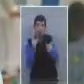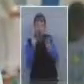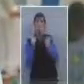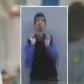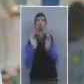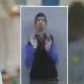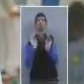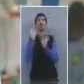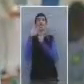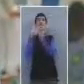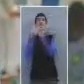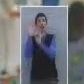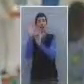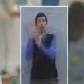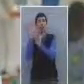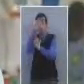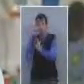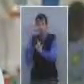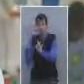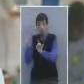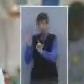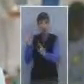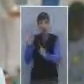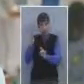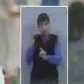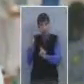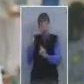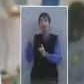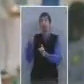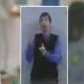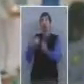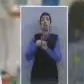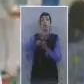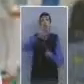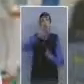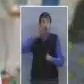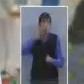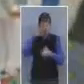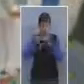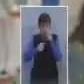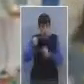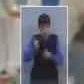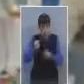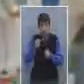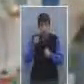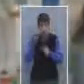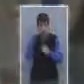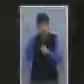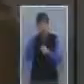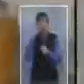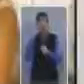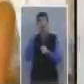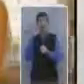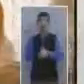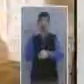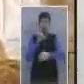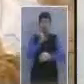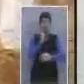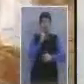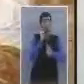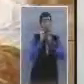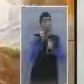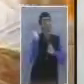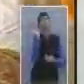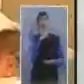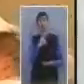selección adecuada de donantes y una pasteurización de la leche materna, el riesgo prácticamente no existe. El 9 de